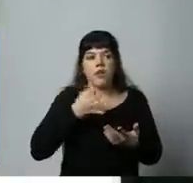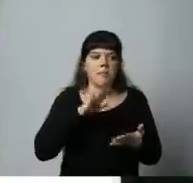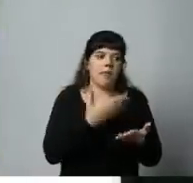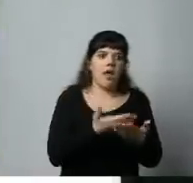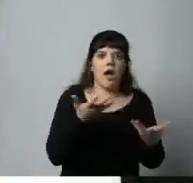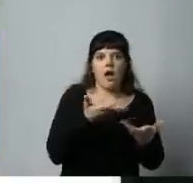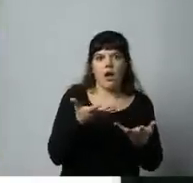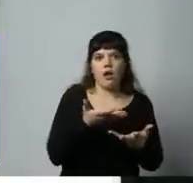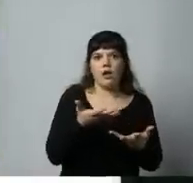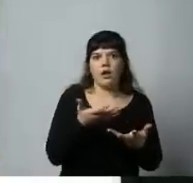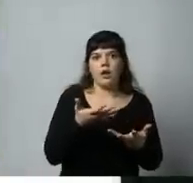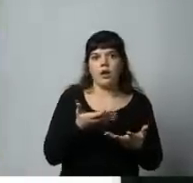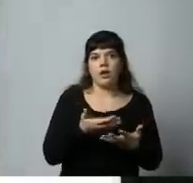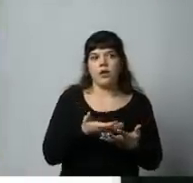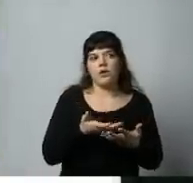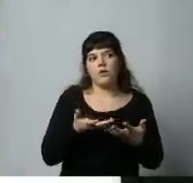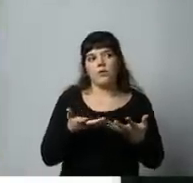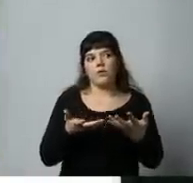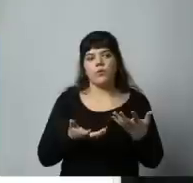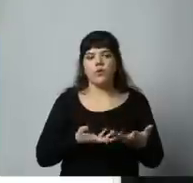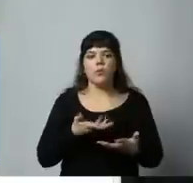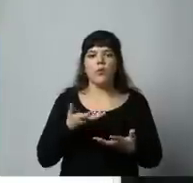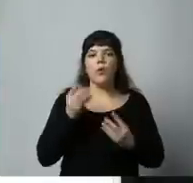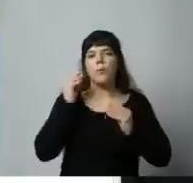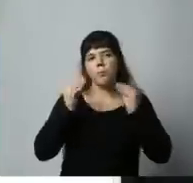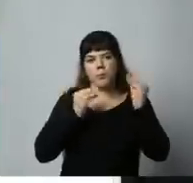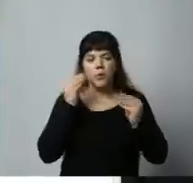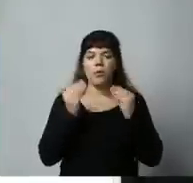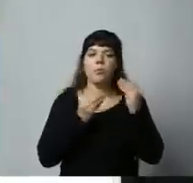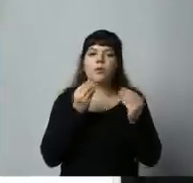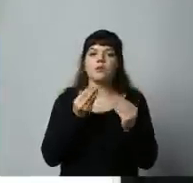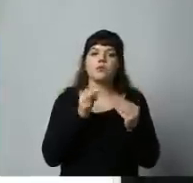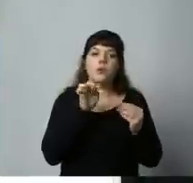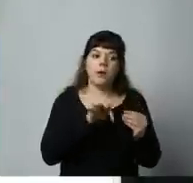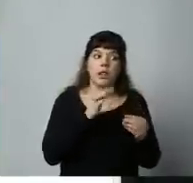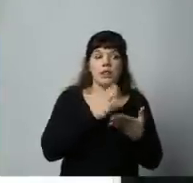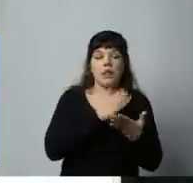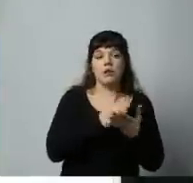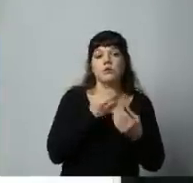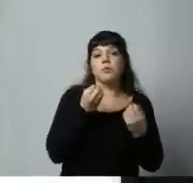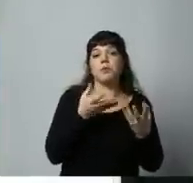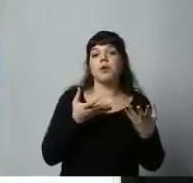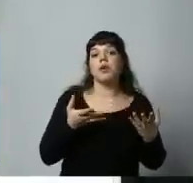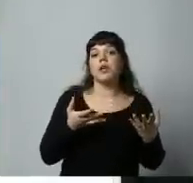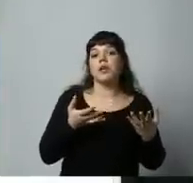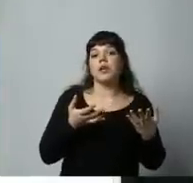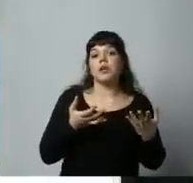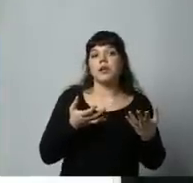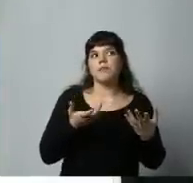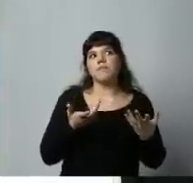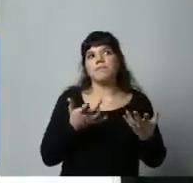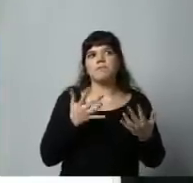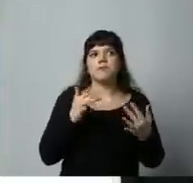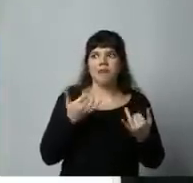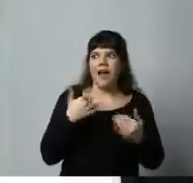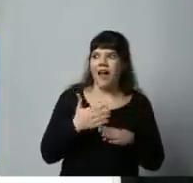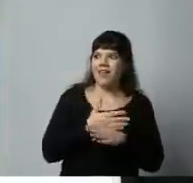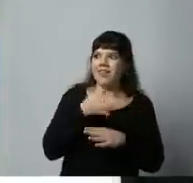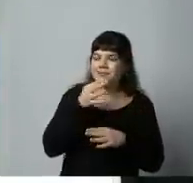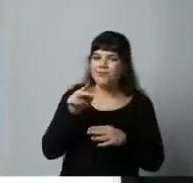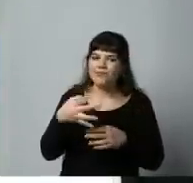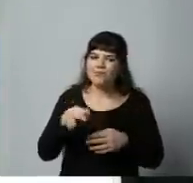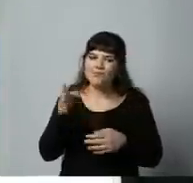ahora es es Es una preocupación para esos derechos porque eh Como bien tú lo decías